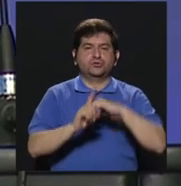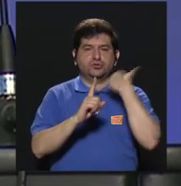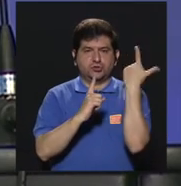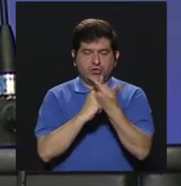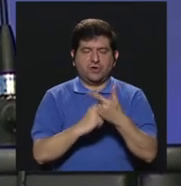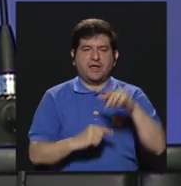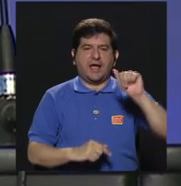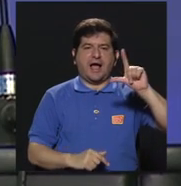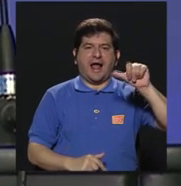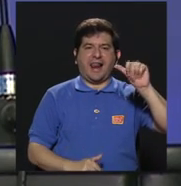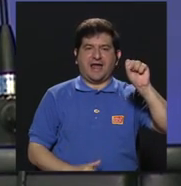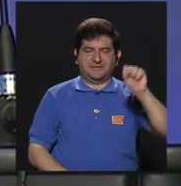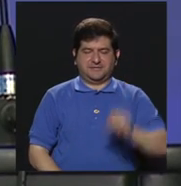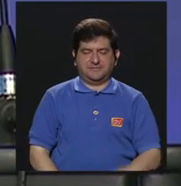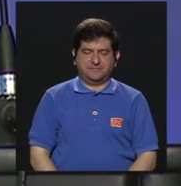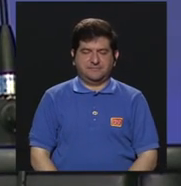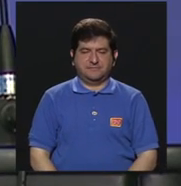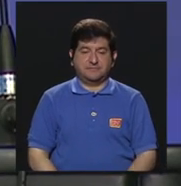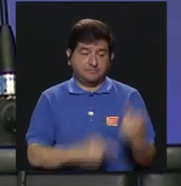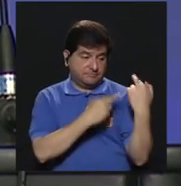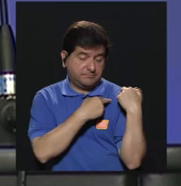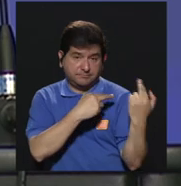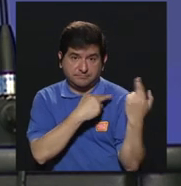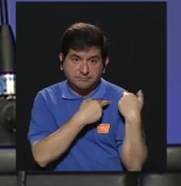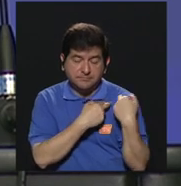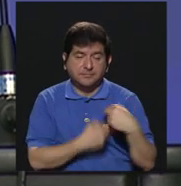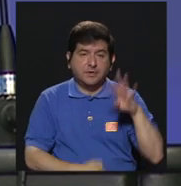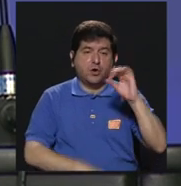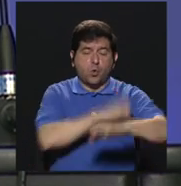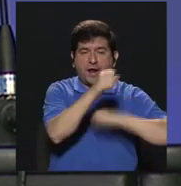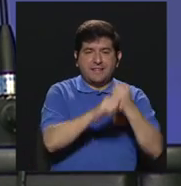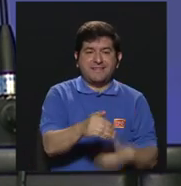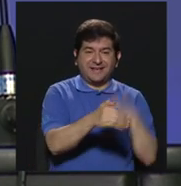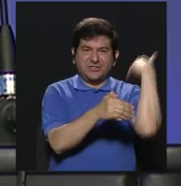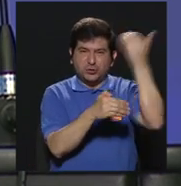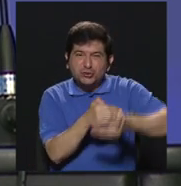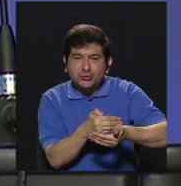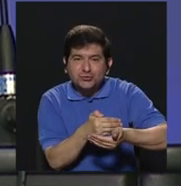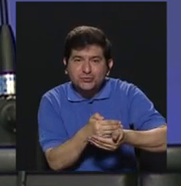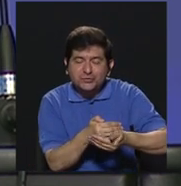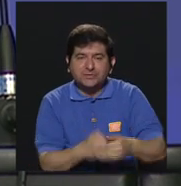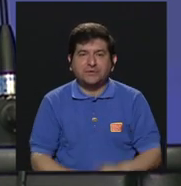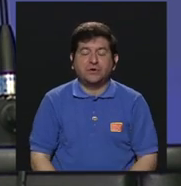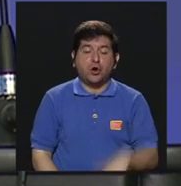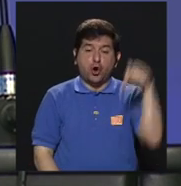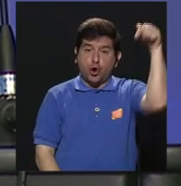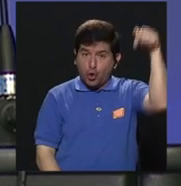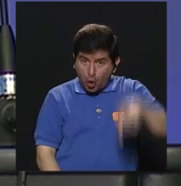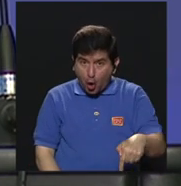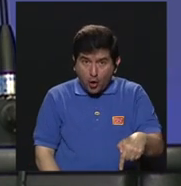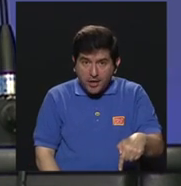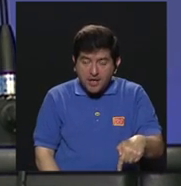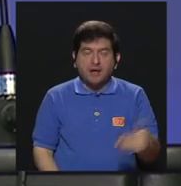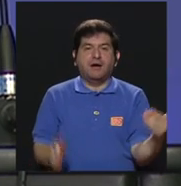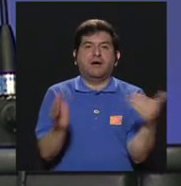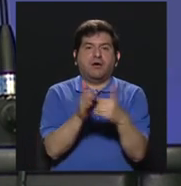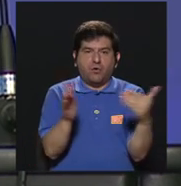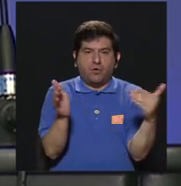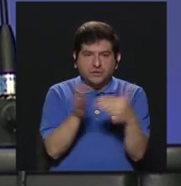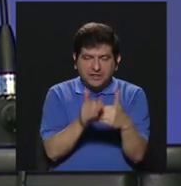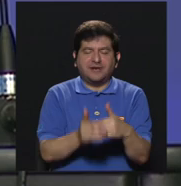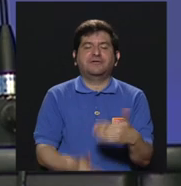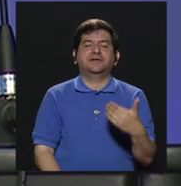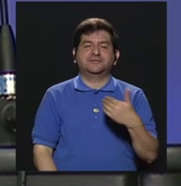ALAS, cargo que, 40 años después, es hoy nuevamente